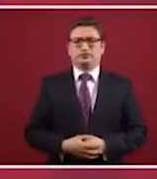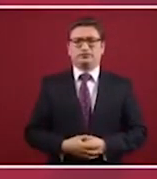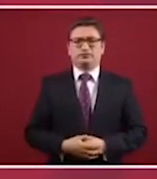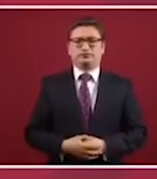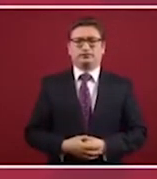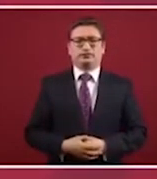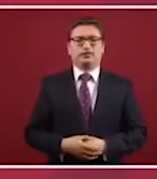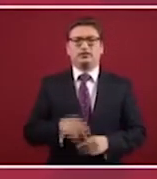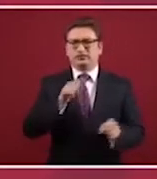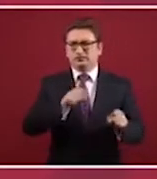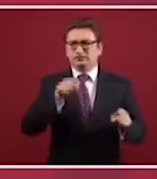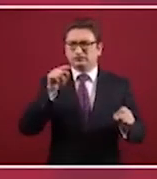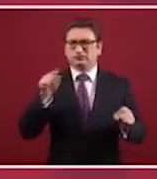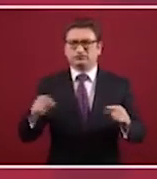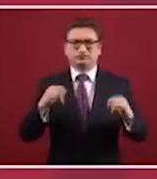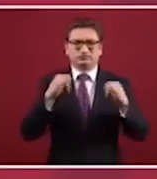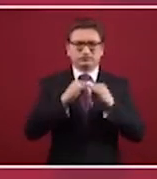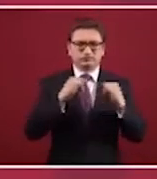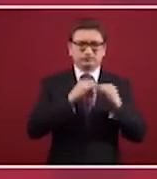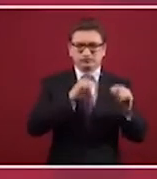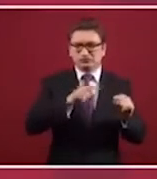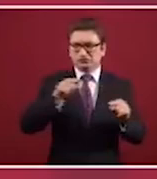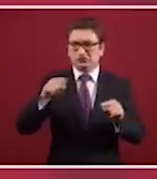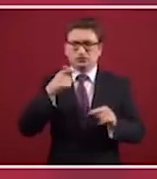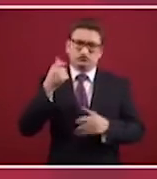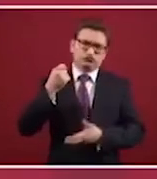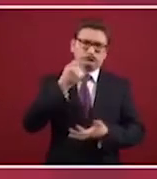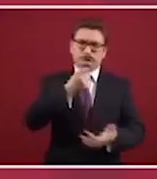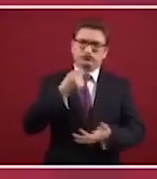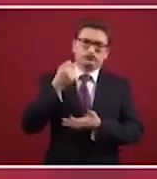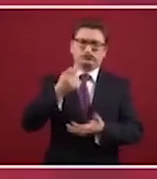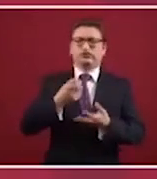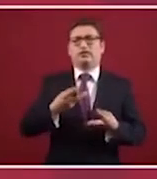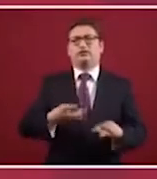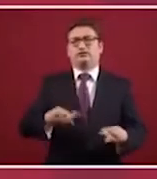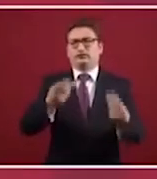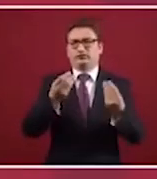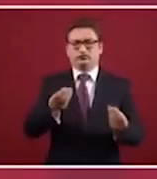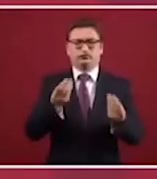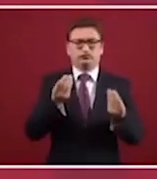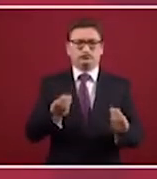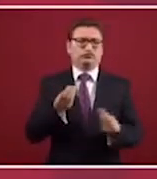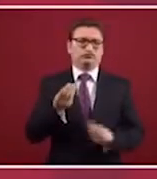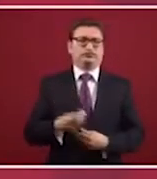estas instituciones o estos organismos